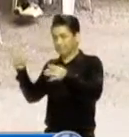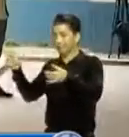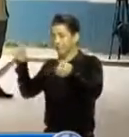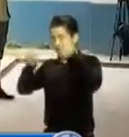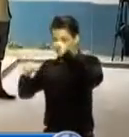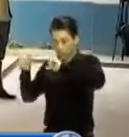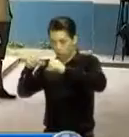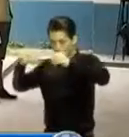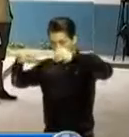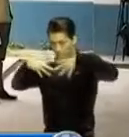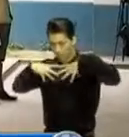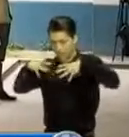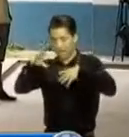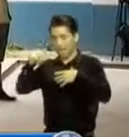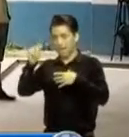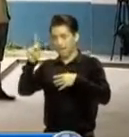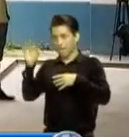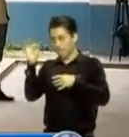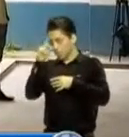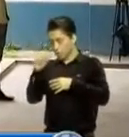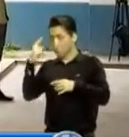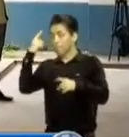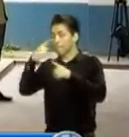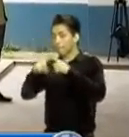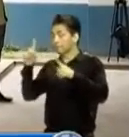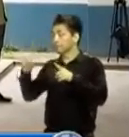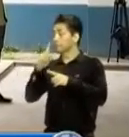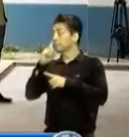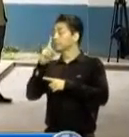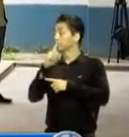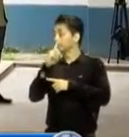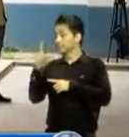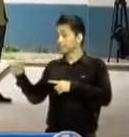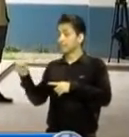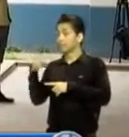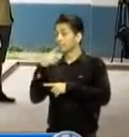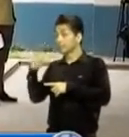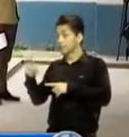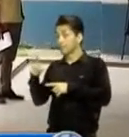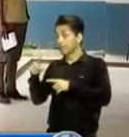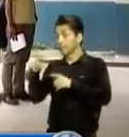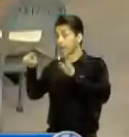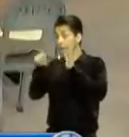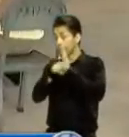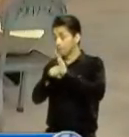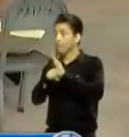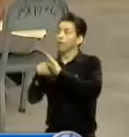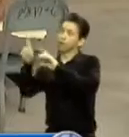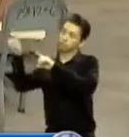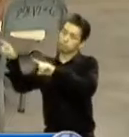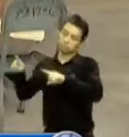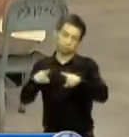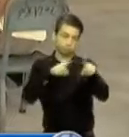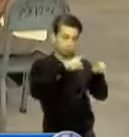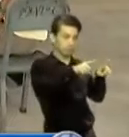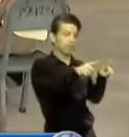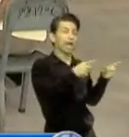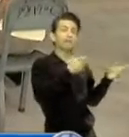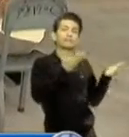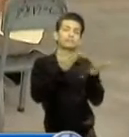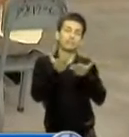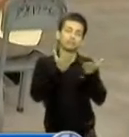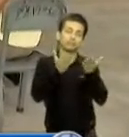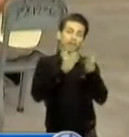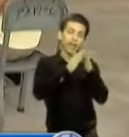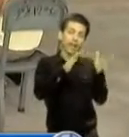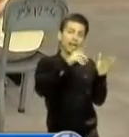X, se le hisopa. Si ese hisopado es negativo, regresa a la emergencia general para seguir el proceso, puede